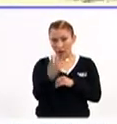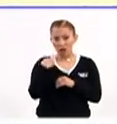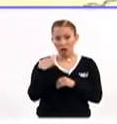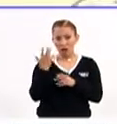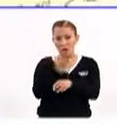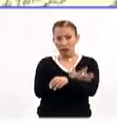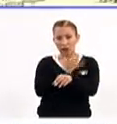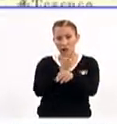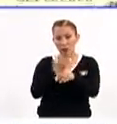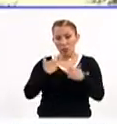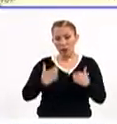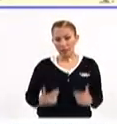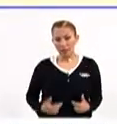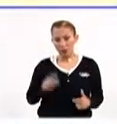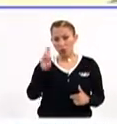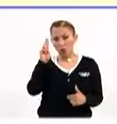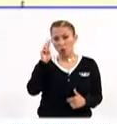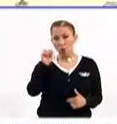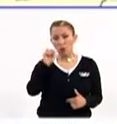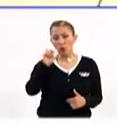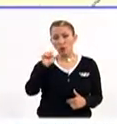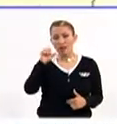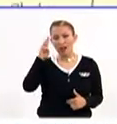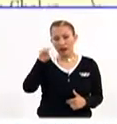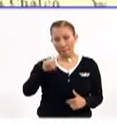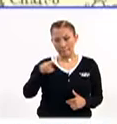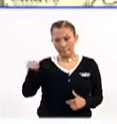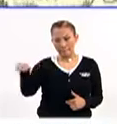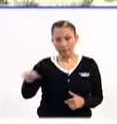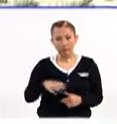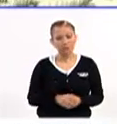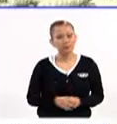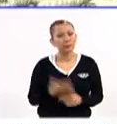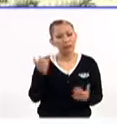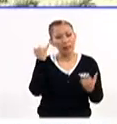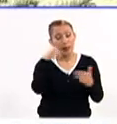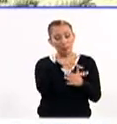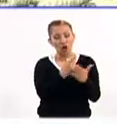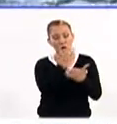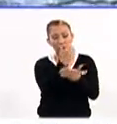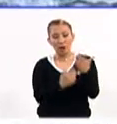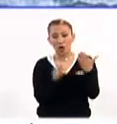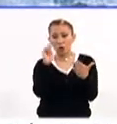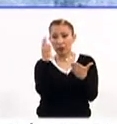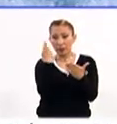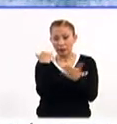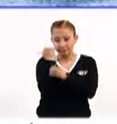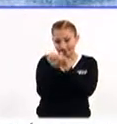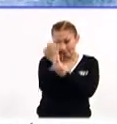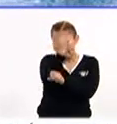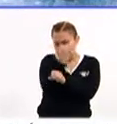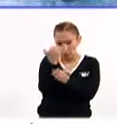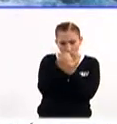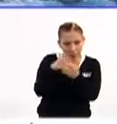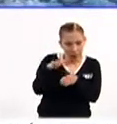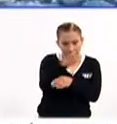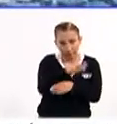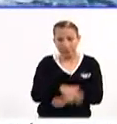la Coordinación de Humanidades de la Universidad Nacional Autónoma de México creó el Programa Universitario de Estudios sobre la